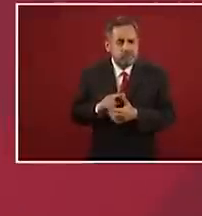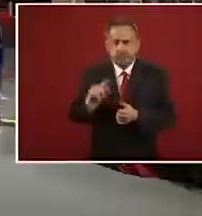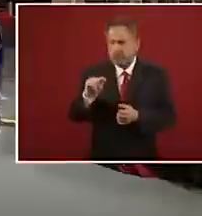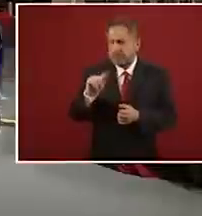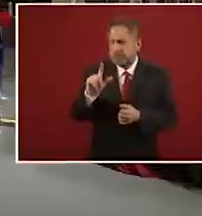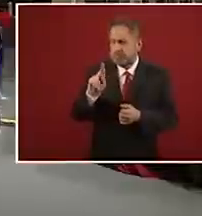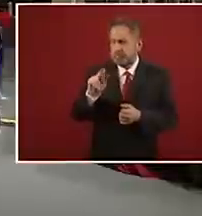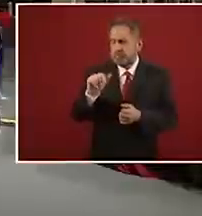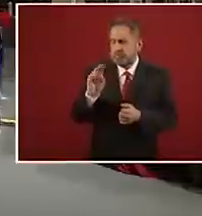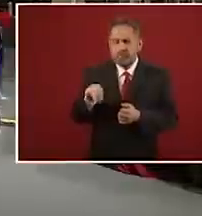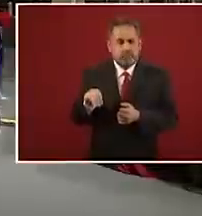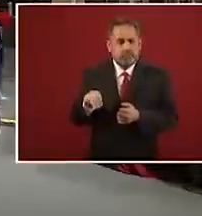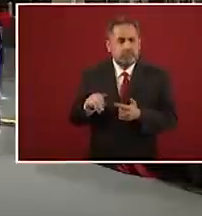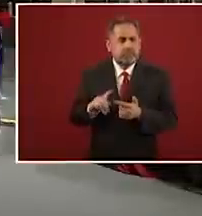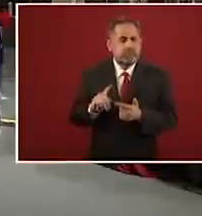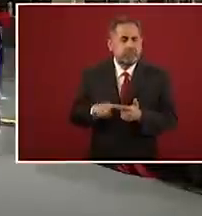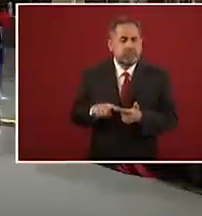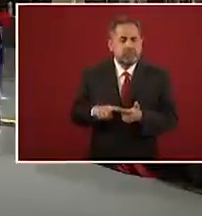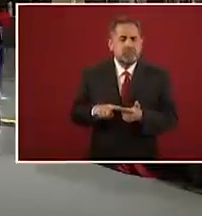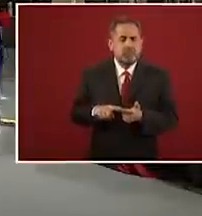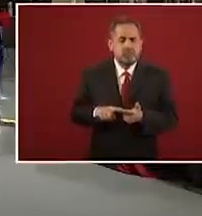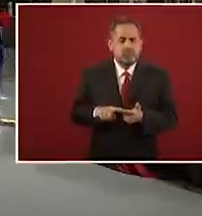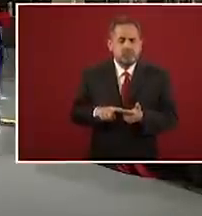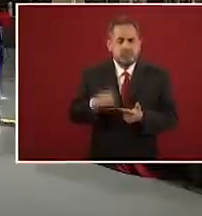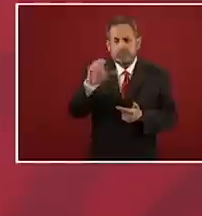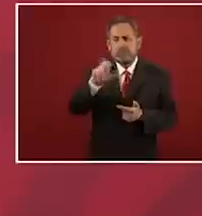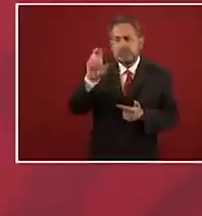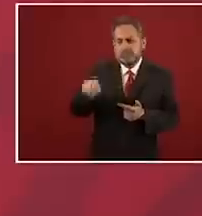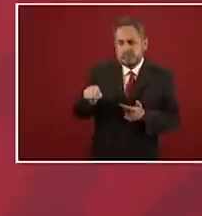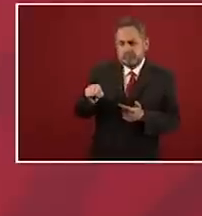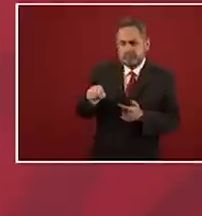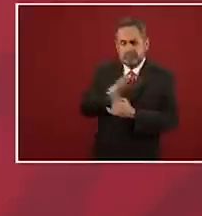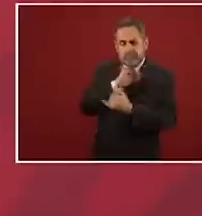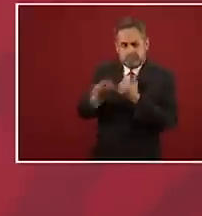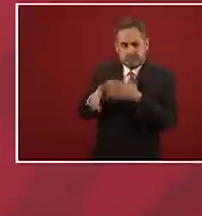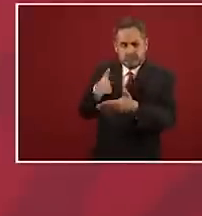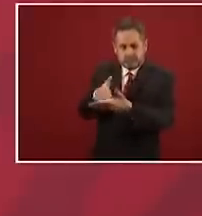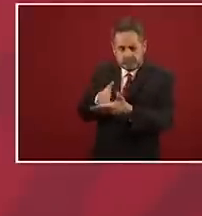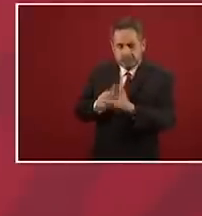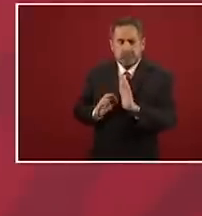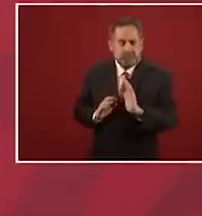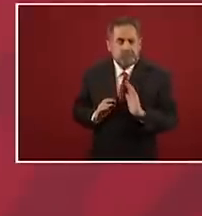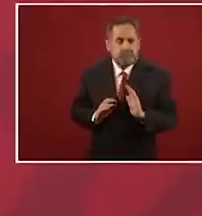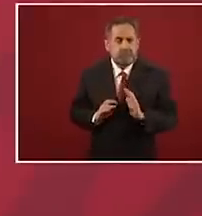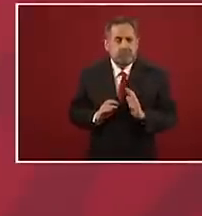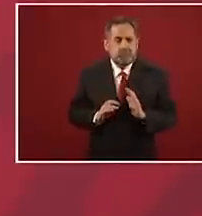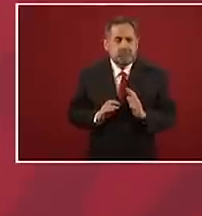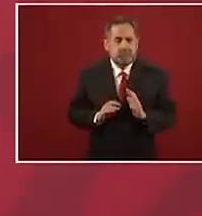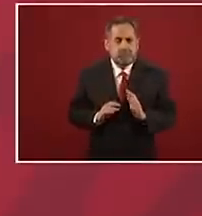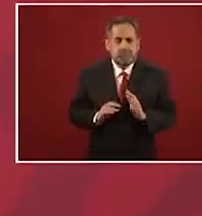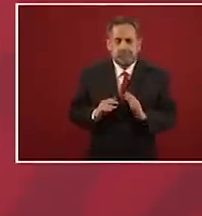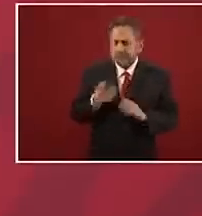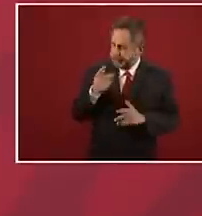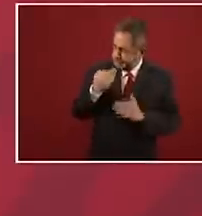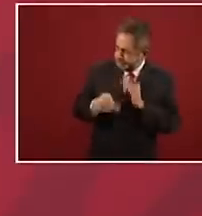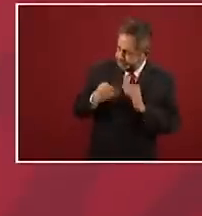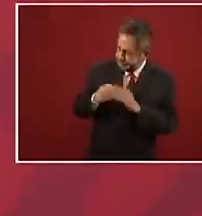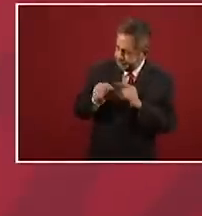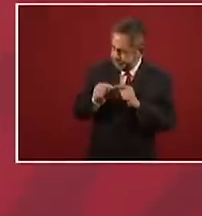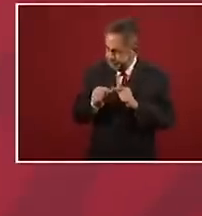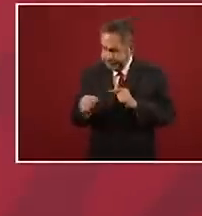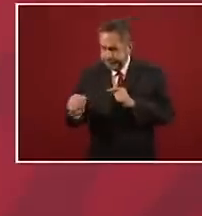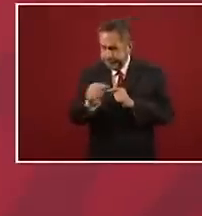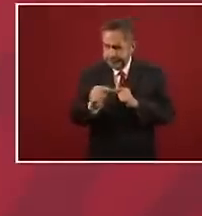Tulum, Cancún. Va a quedar van a quedar pendientes